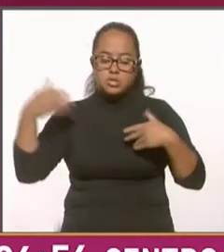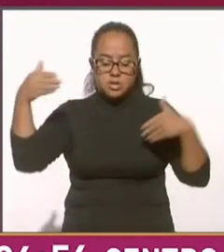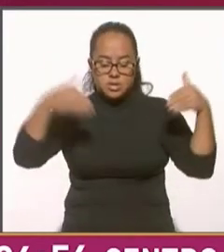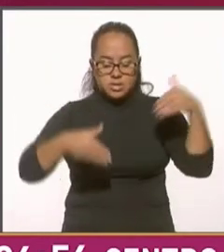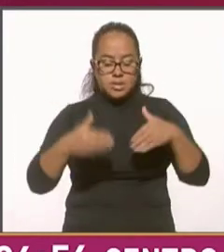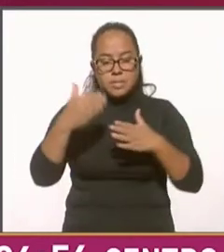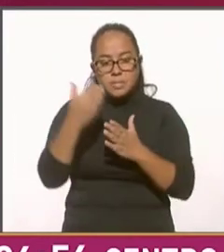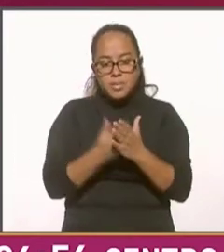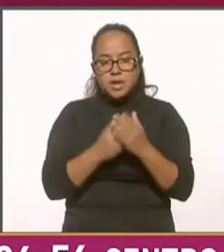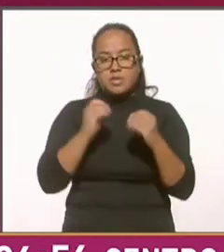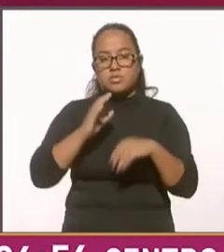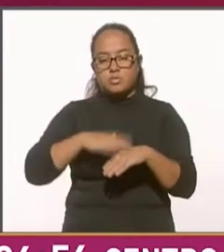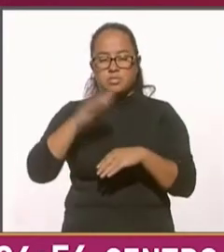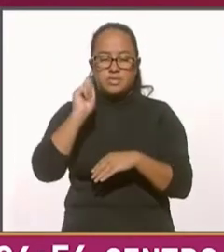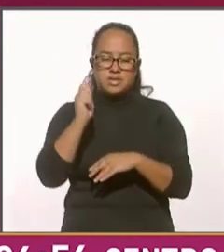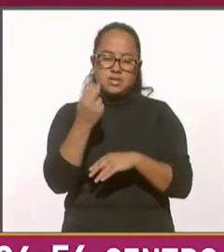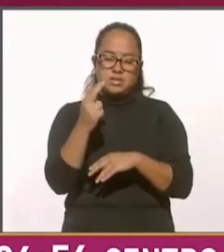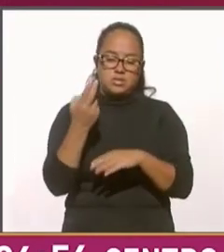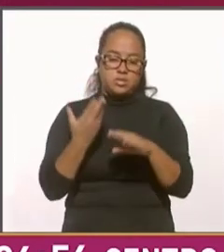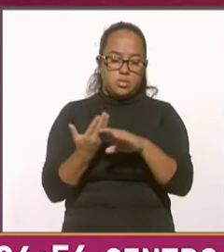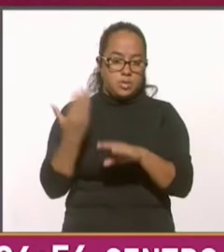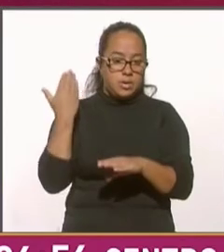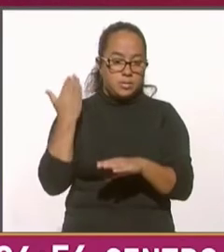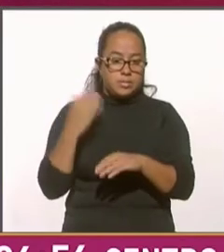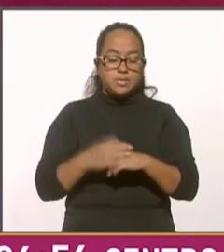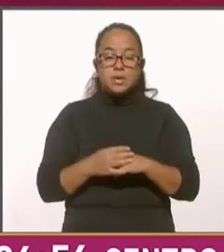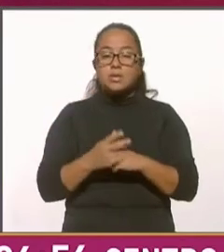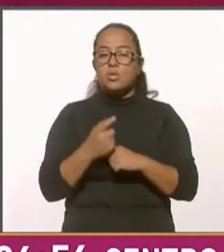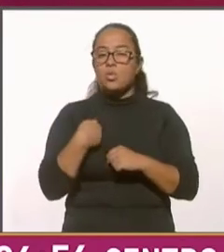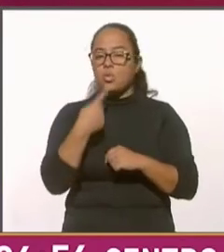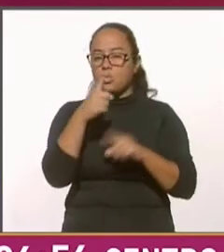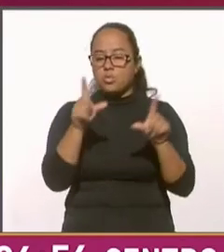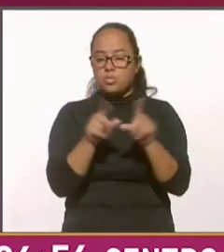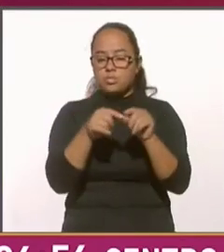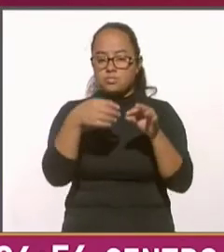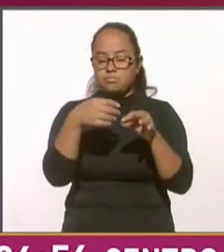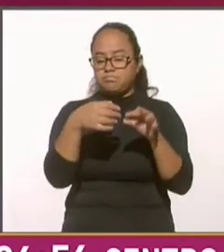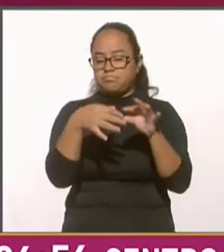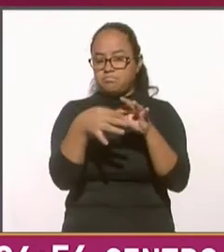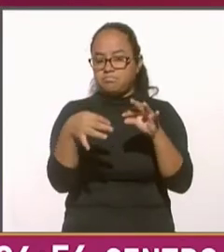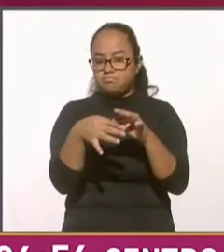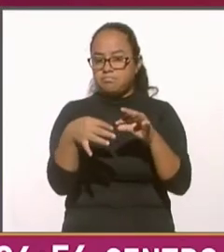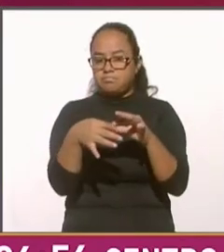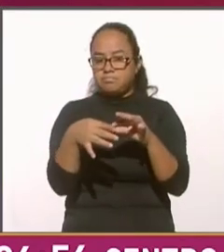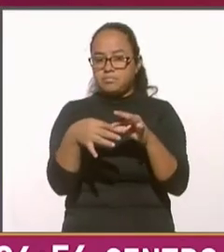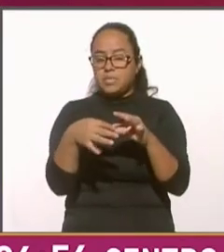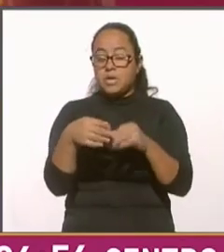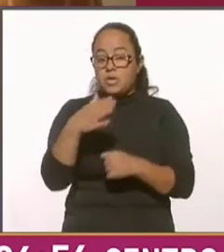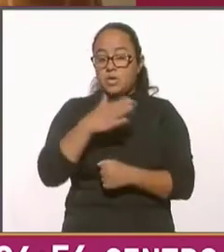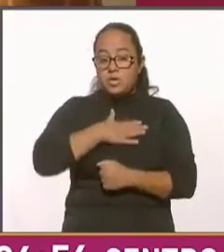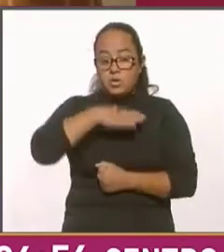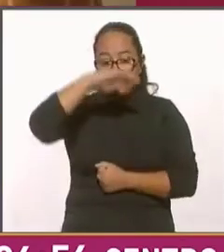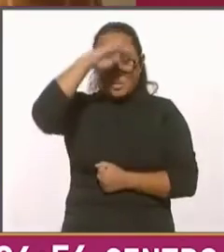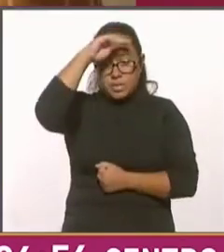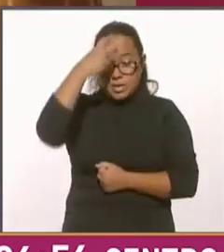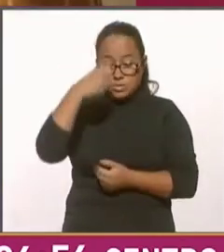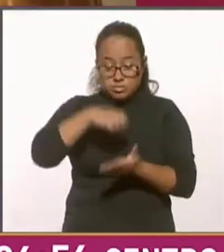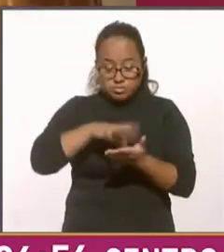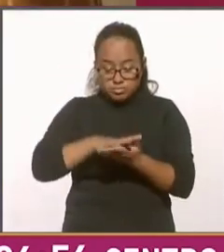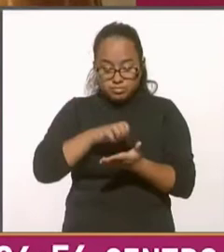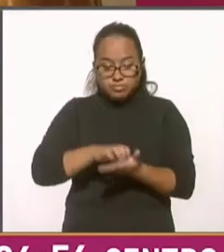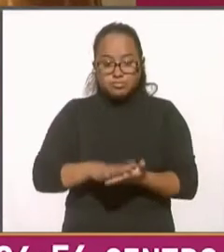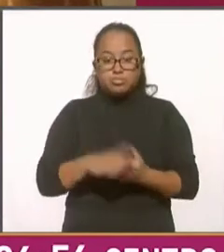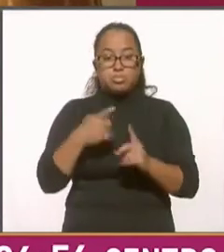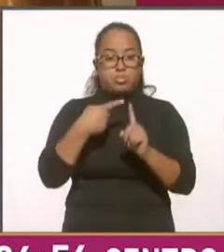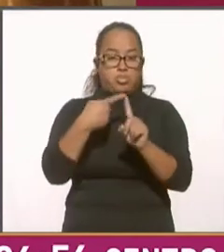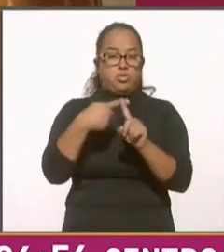de noviembre. En resumen, te diría, Lupita, pues me parecen datos